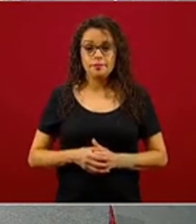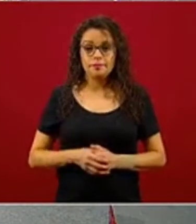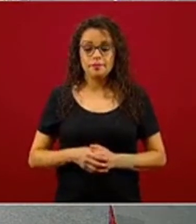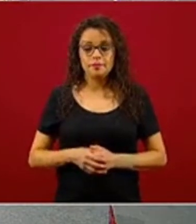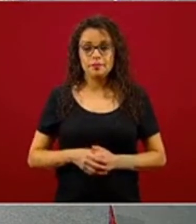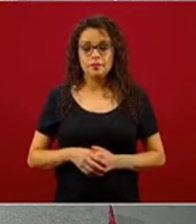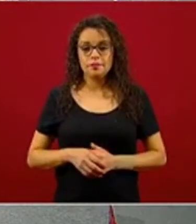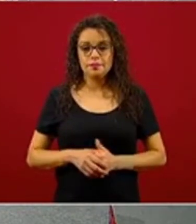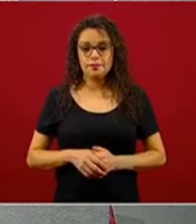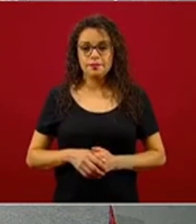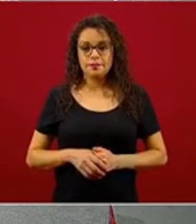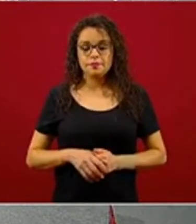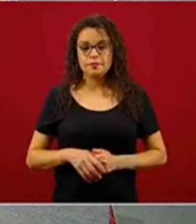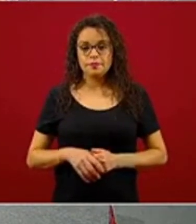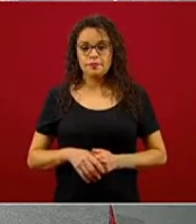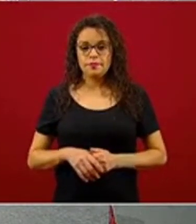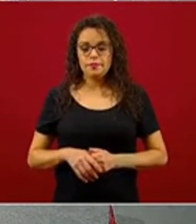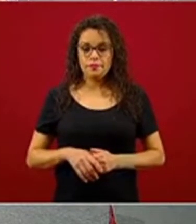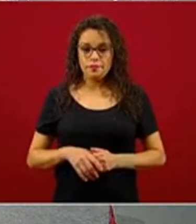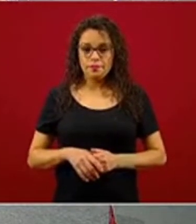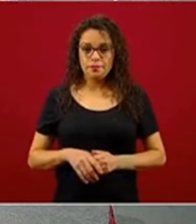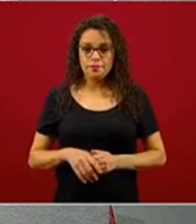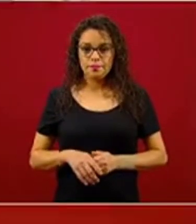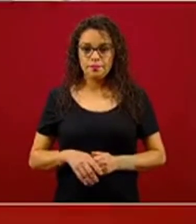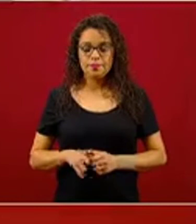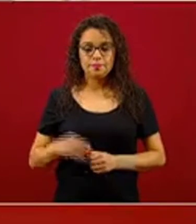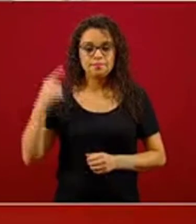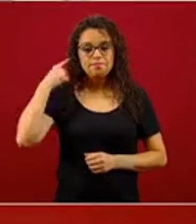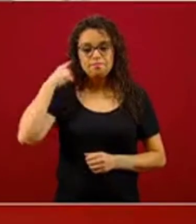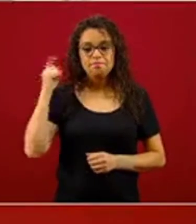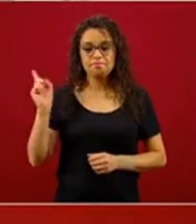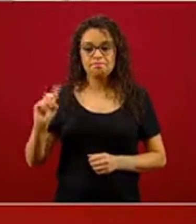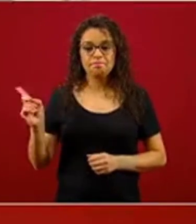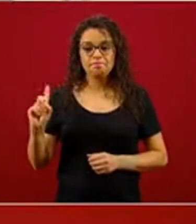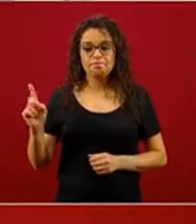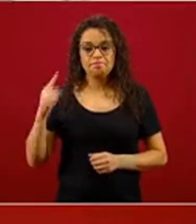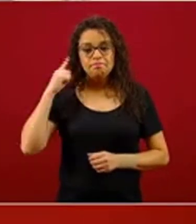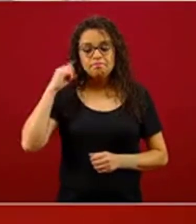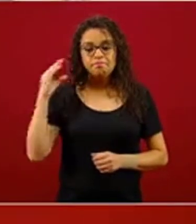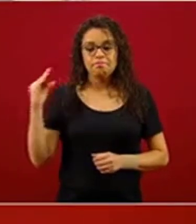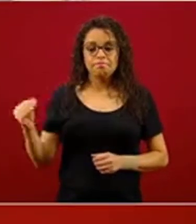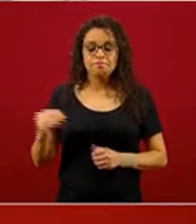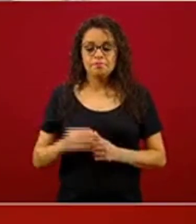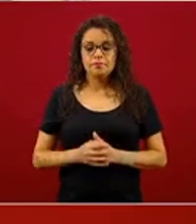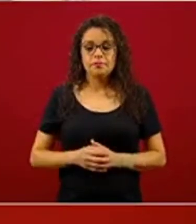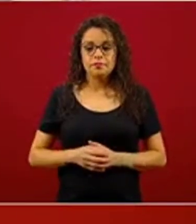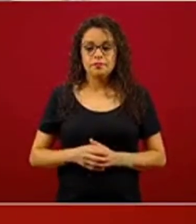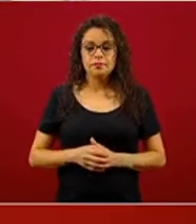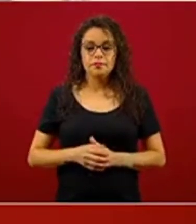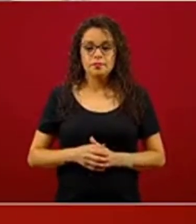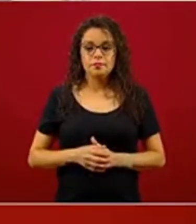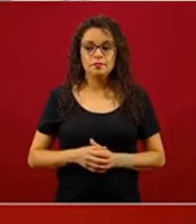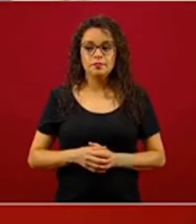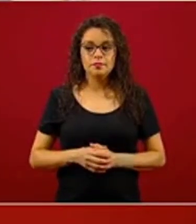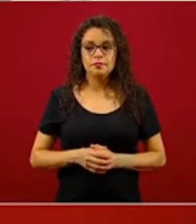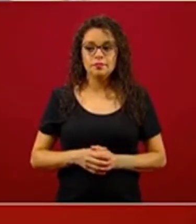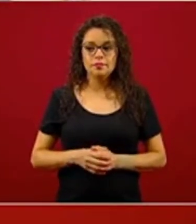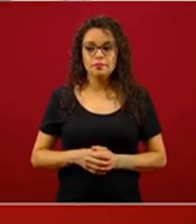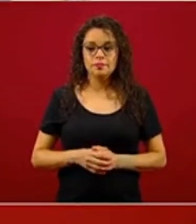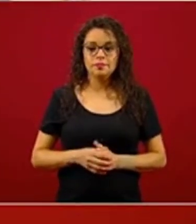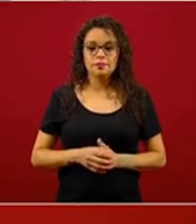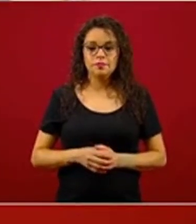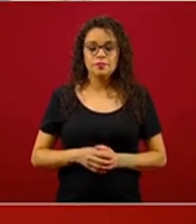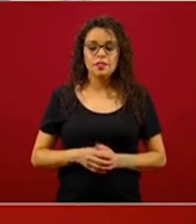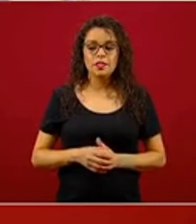la compañera, que no esté implementado como enfermedad del COVID, uh-huh, si el mismo doctor Hugo-Gatell ha comentado que